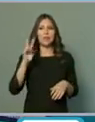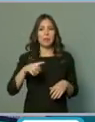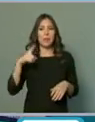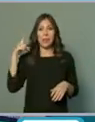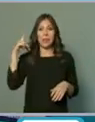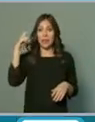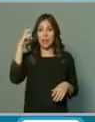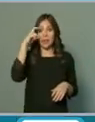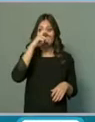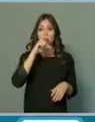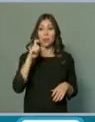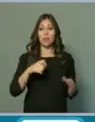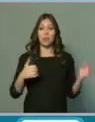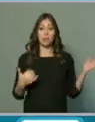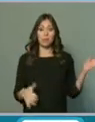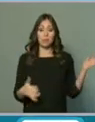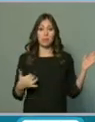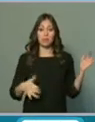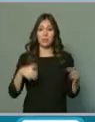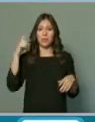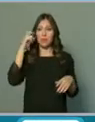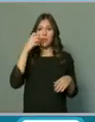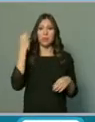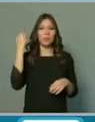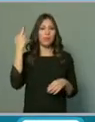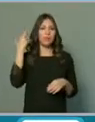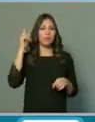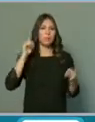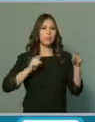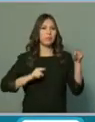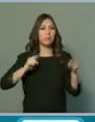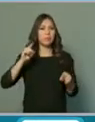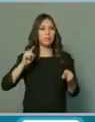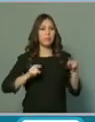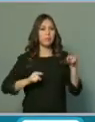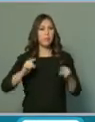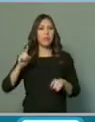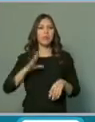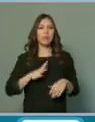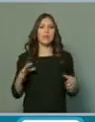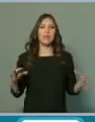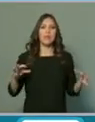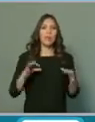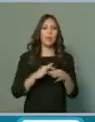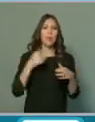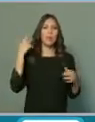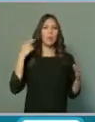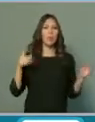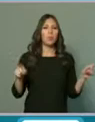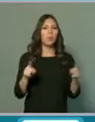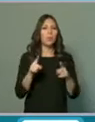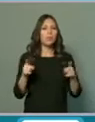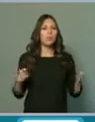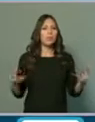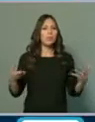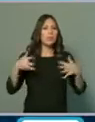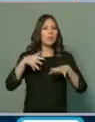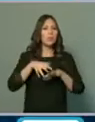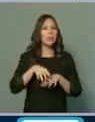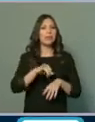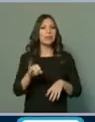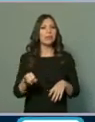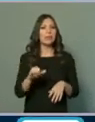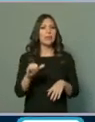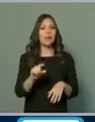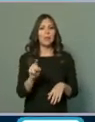tocar. Tiene muchas progresiones, combina muchos acordes de jazz y lo que hacen estas